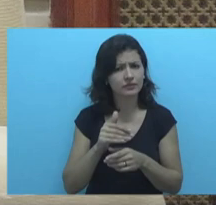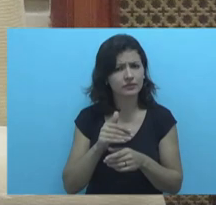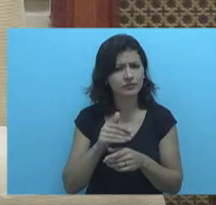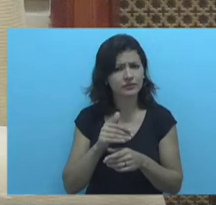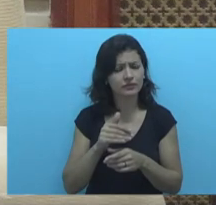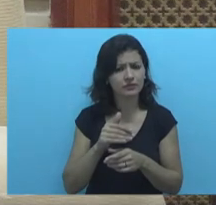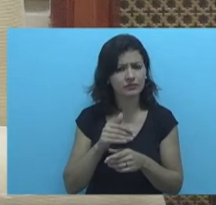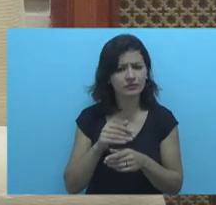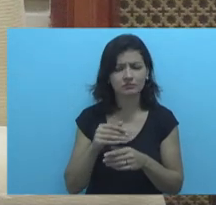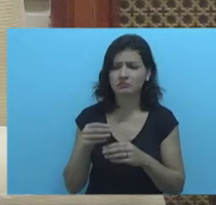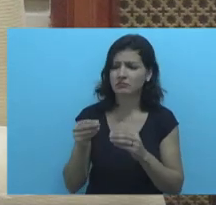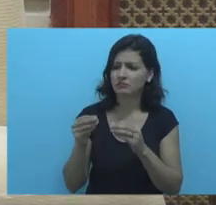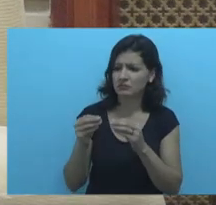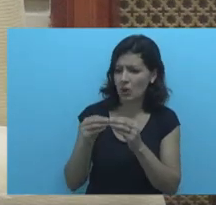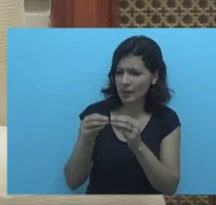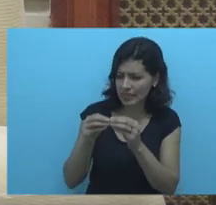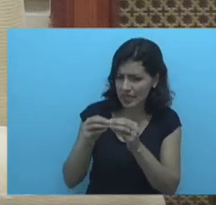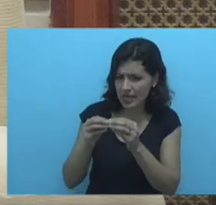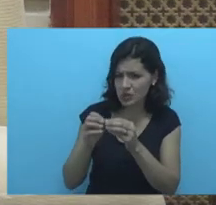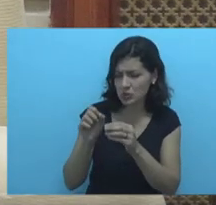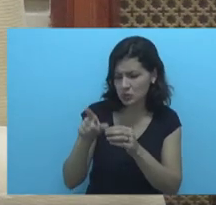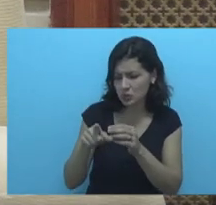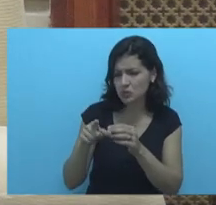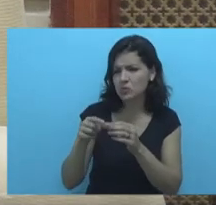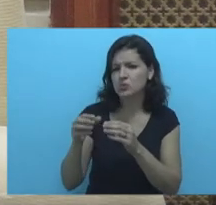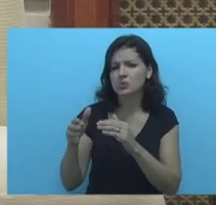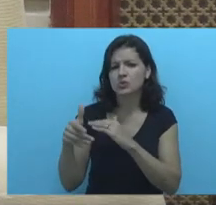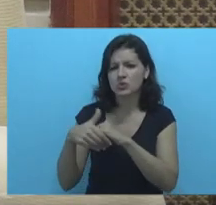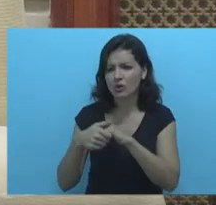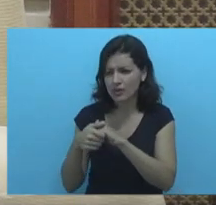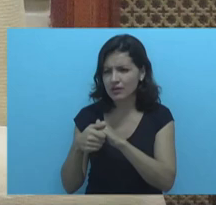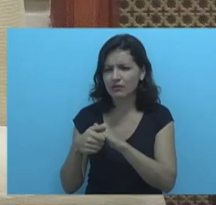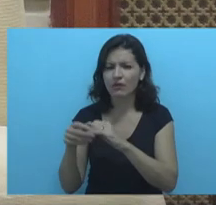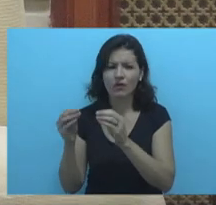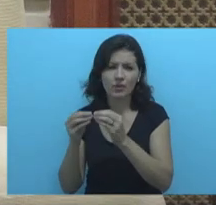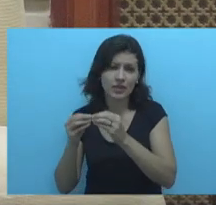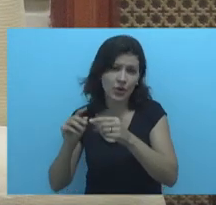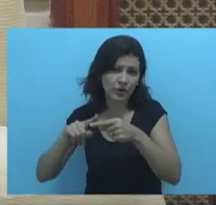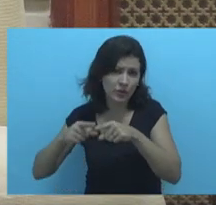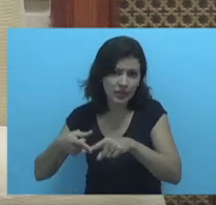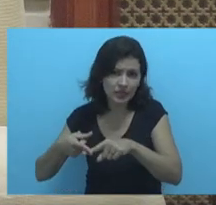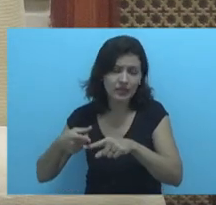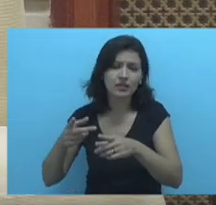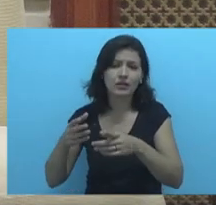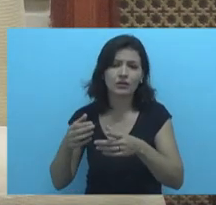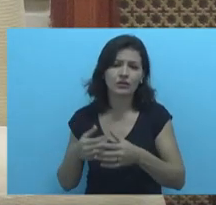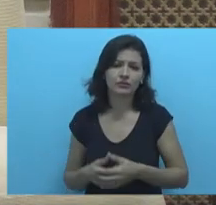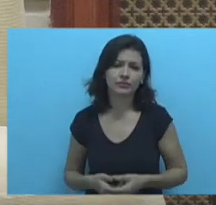a todos los compañeros de ruta de Miguel, a todos los del partido, a todos los que